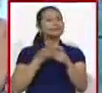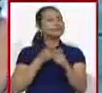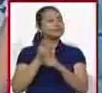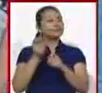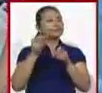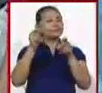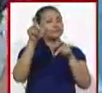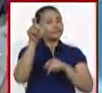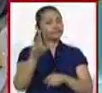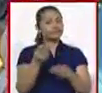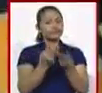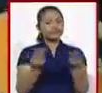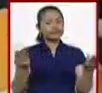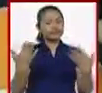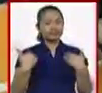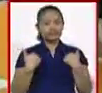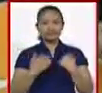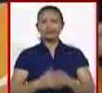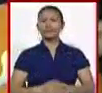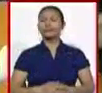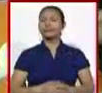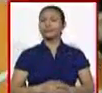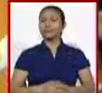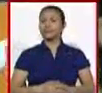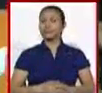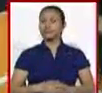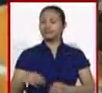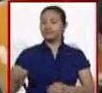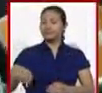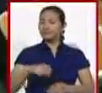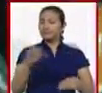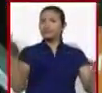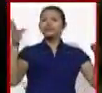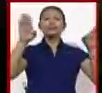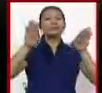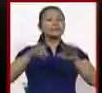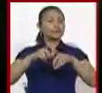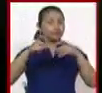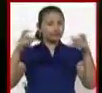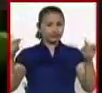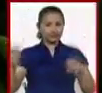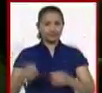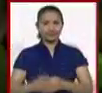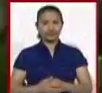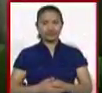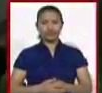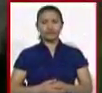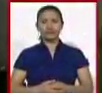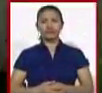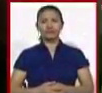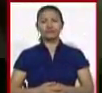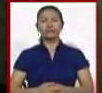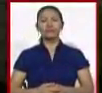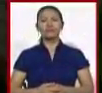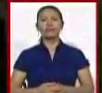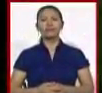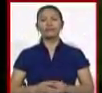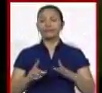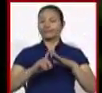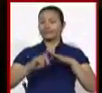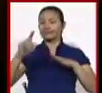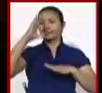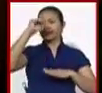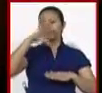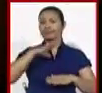daños personales y materiales. Este viajaba de grande, dice que de enfrente Nacho. Ese rubo la chocó, se